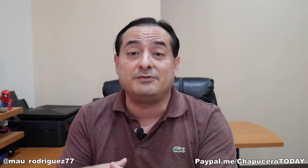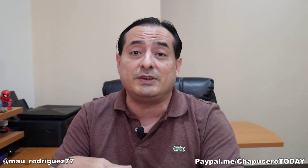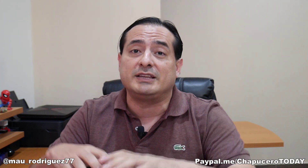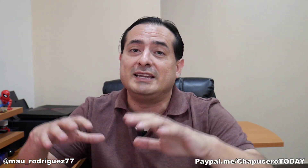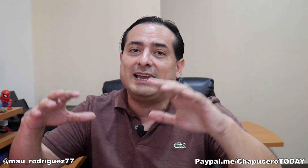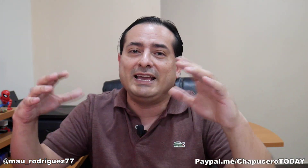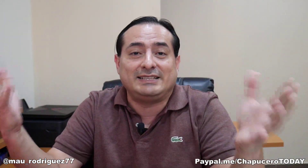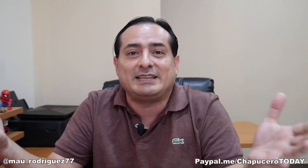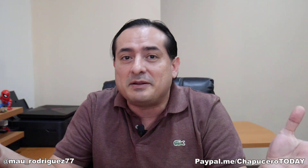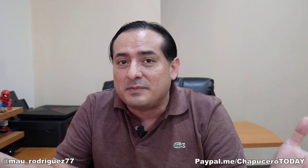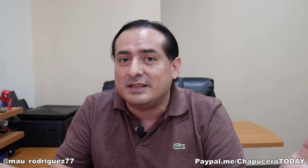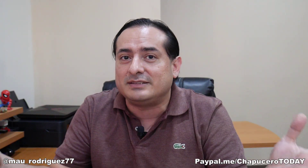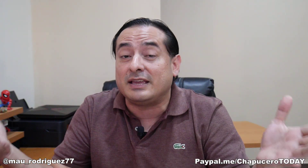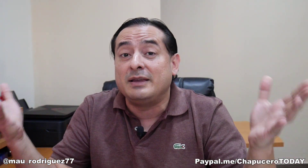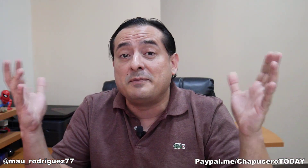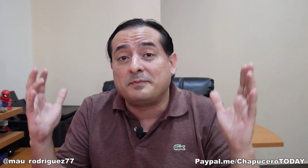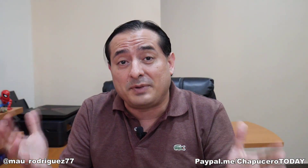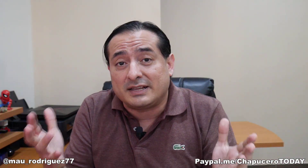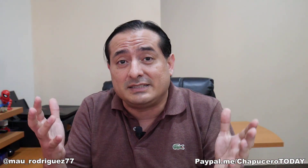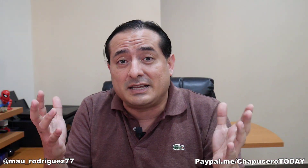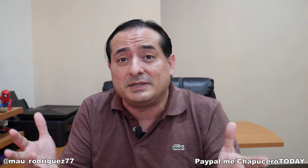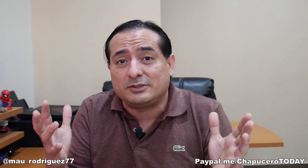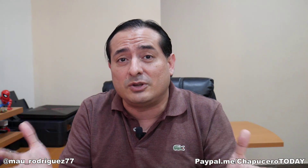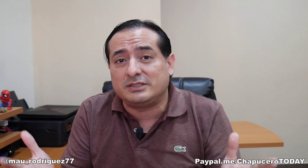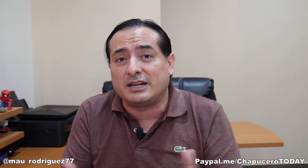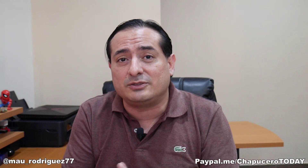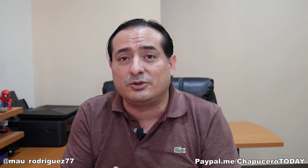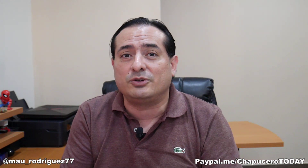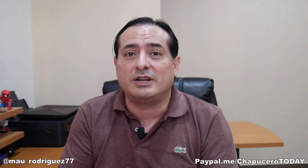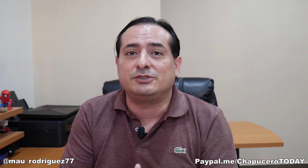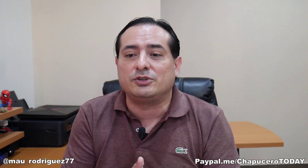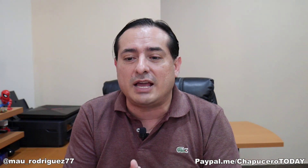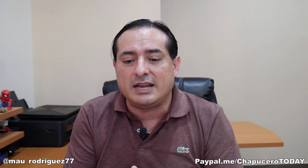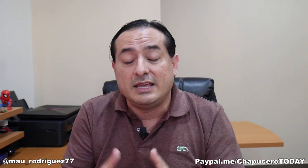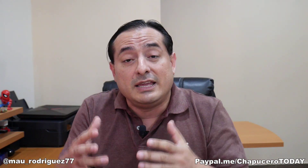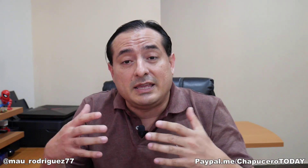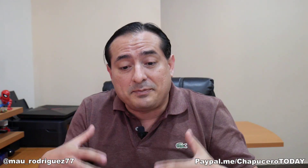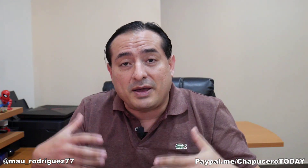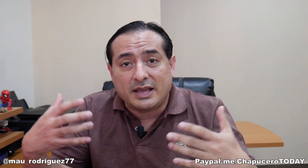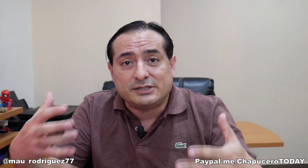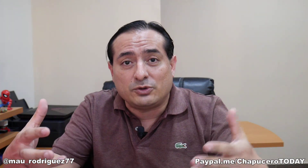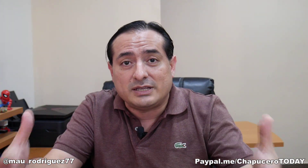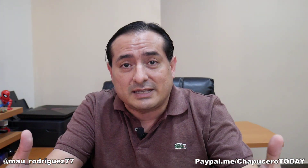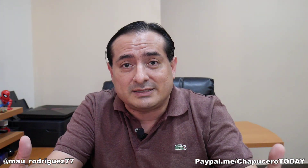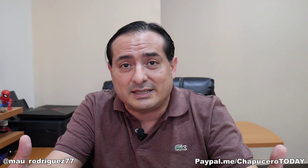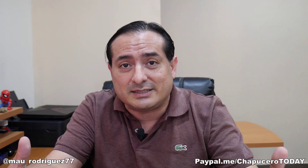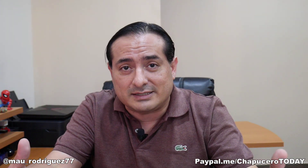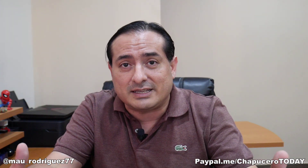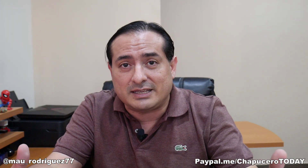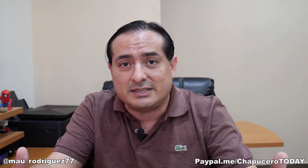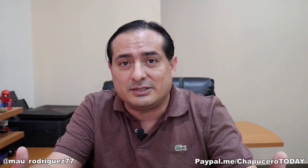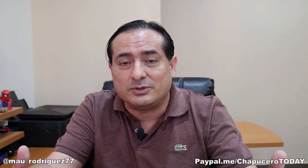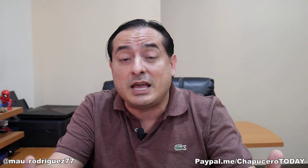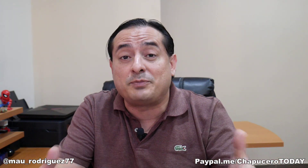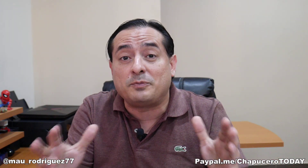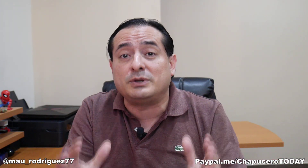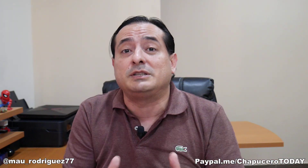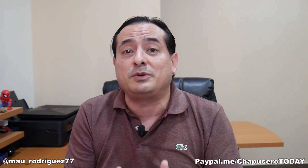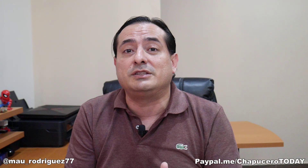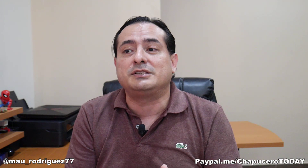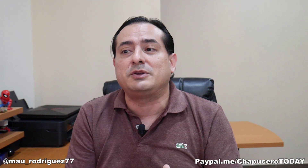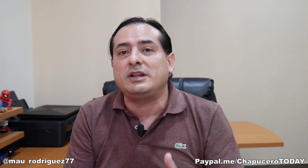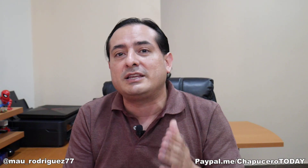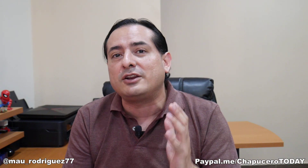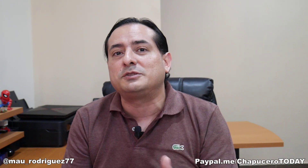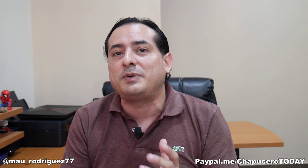Tamaulipas, en fin, es realmente prácticamente todo el territorio nacional. Y para eso es esta estrategia de seguridad propuesta